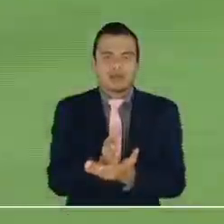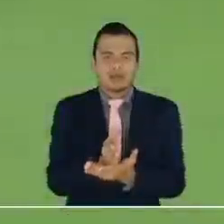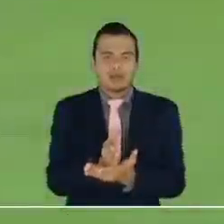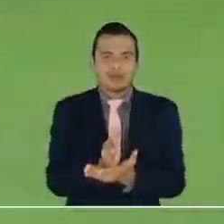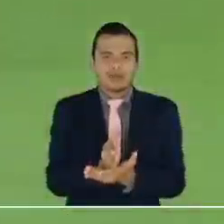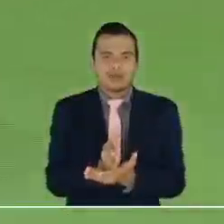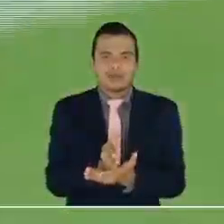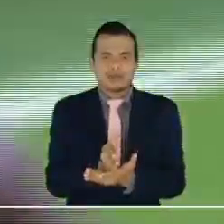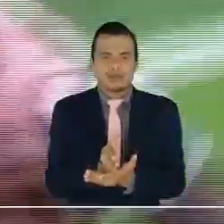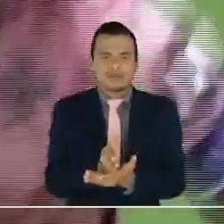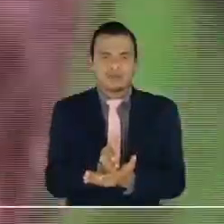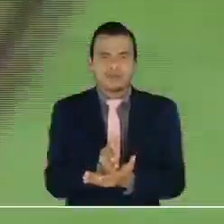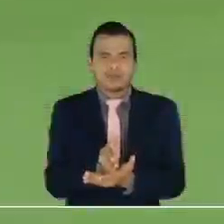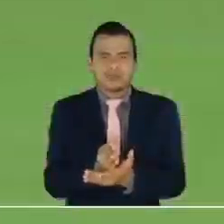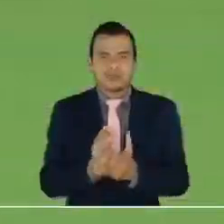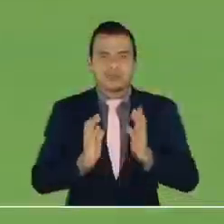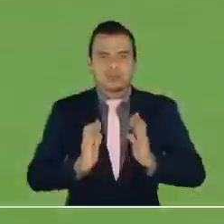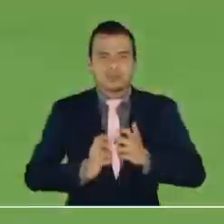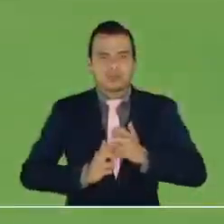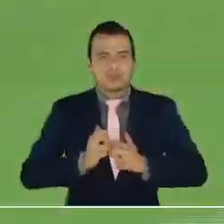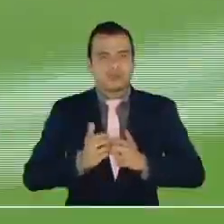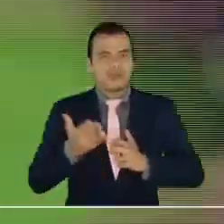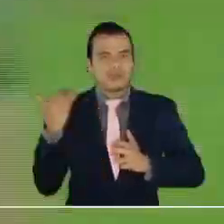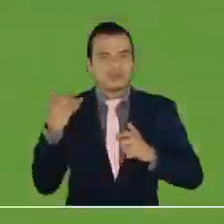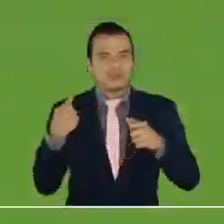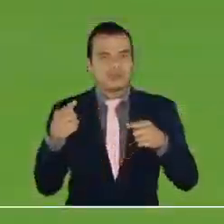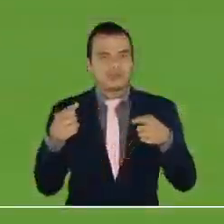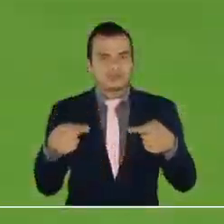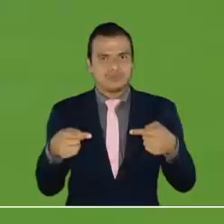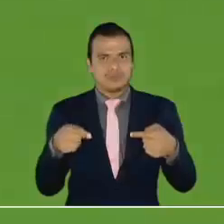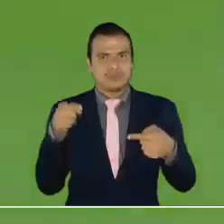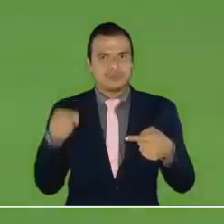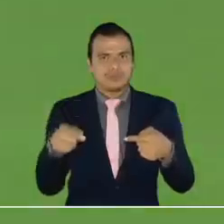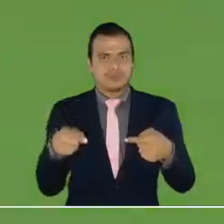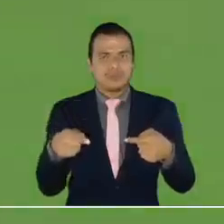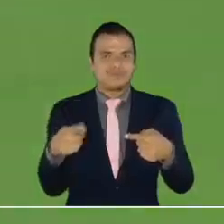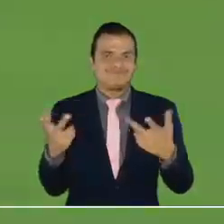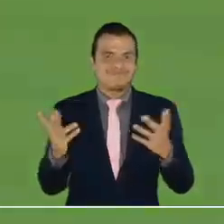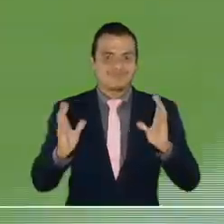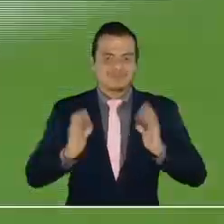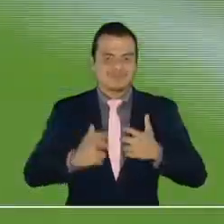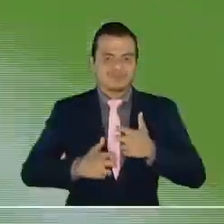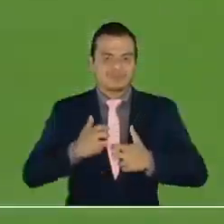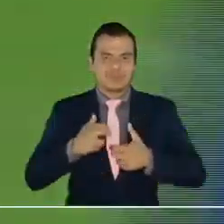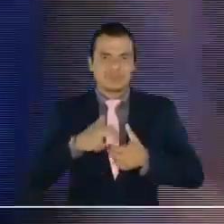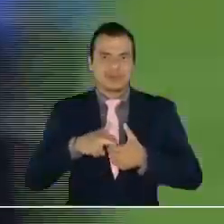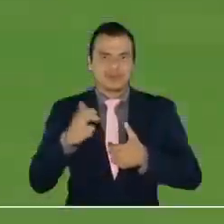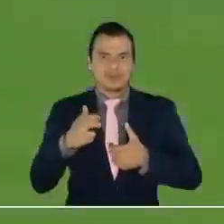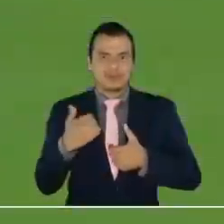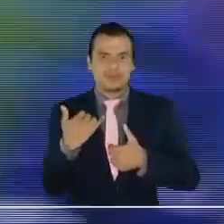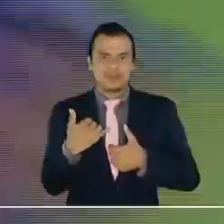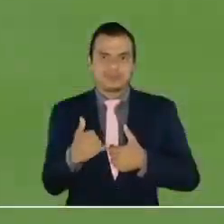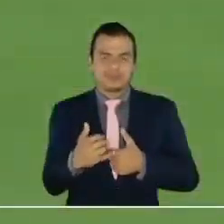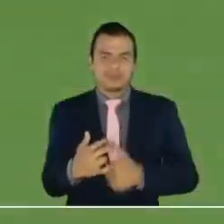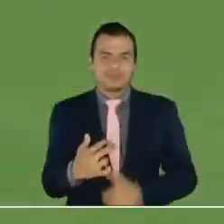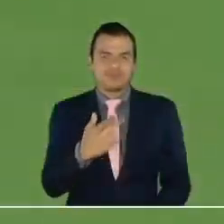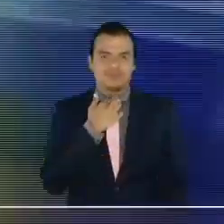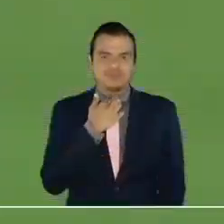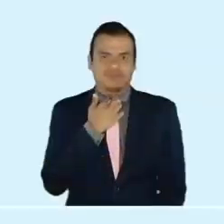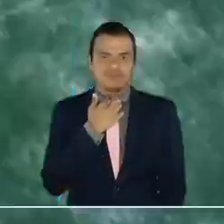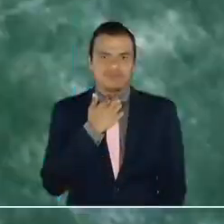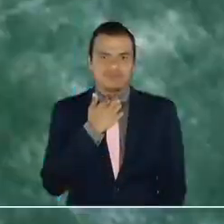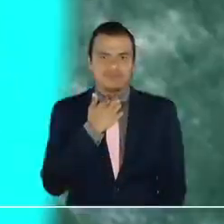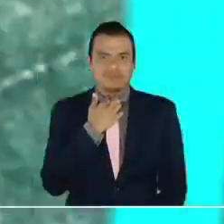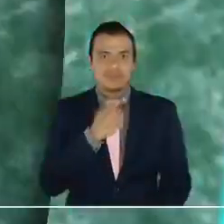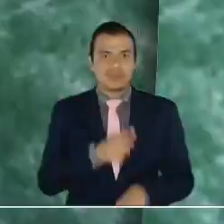se lesionó el sábado en el partido ante Inter, en el que marcó gol. El delantero se perderá la temporada italiana y tendría de 6 a 10 meses por